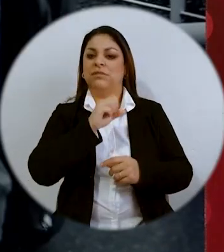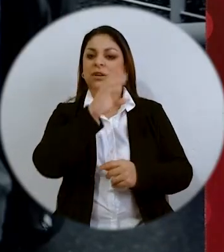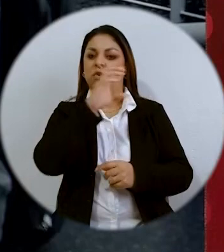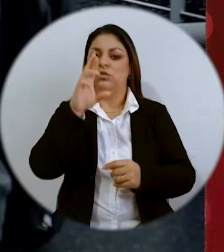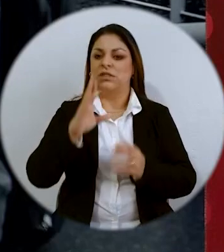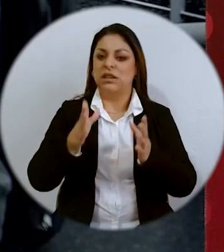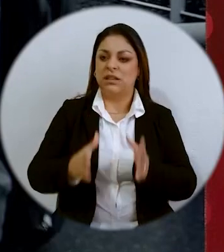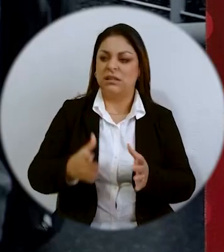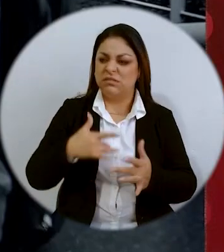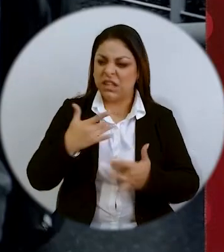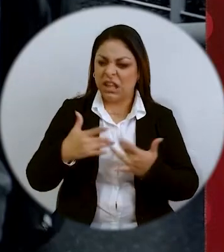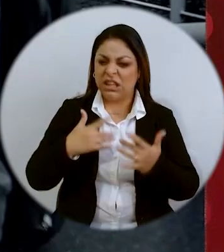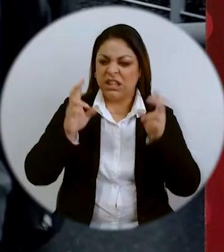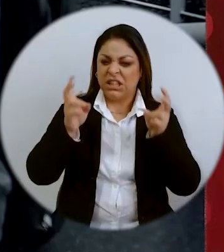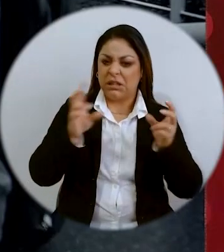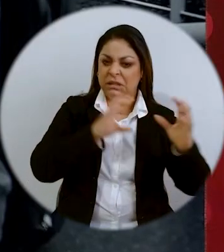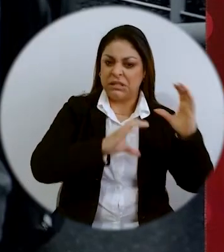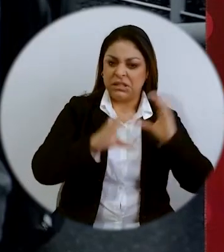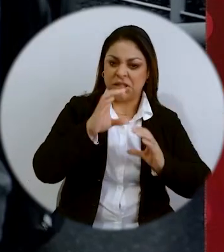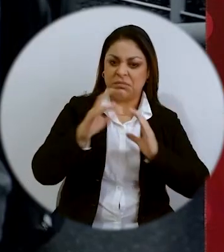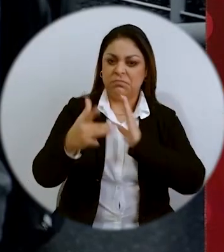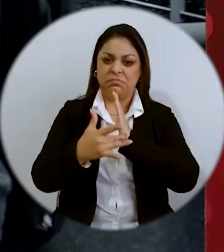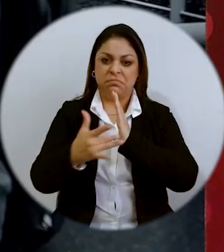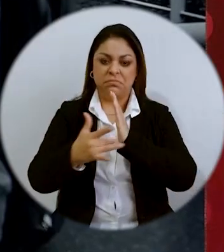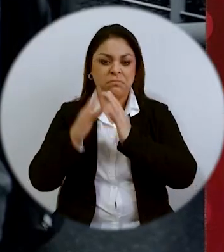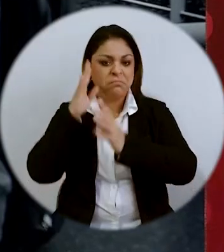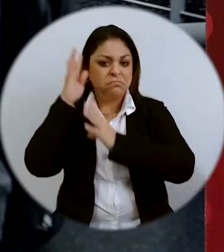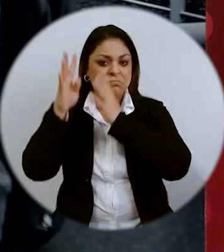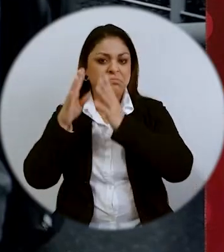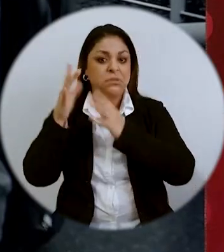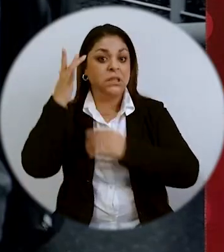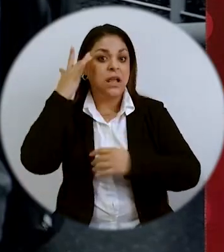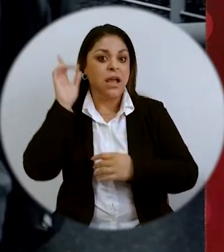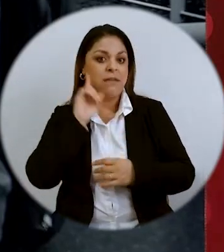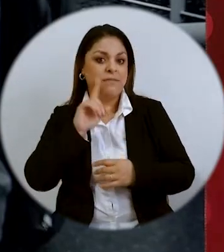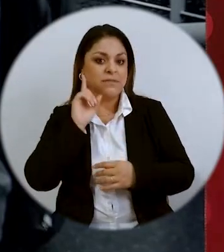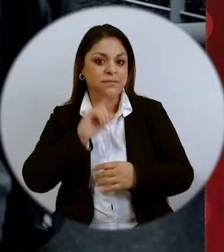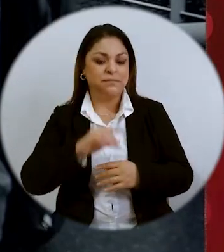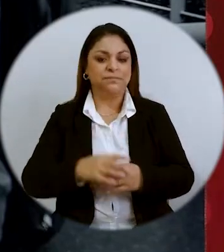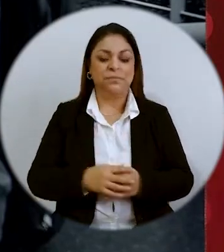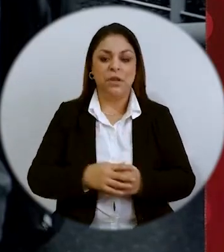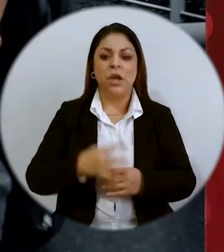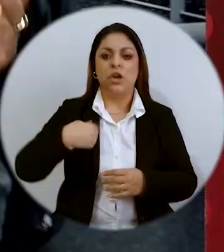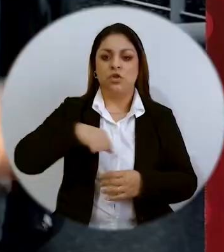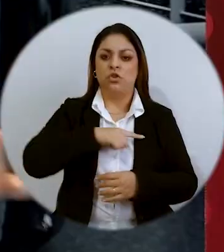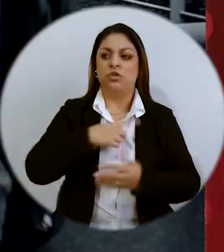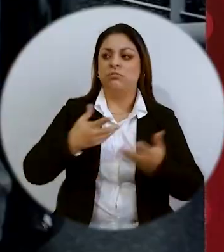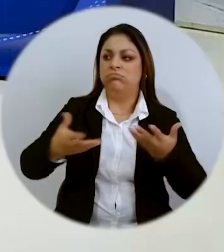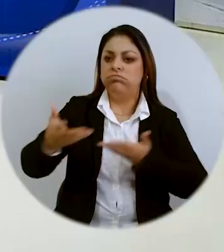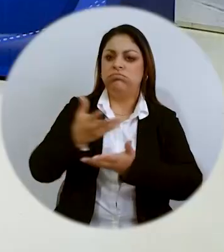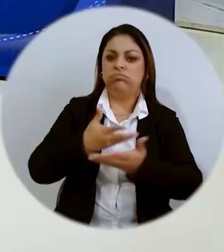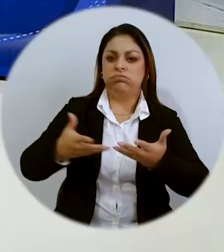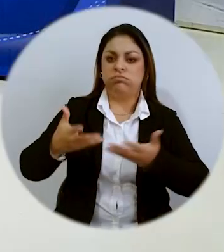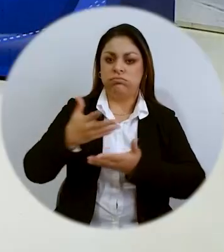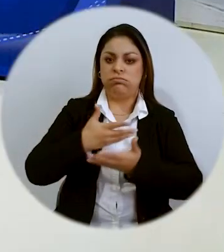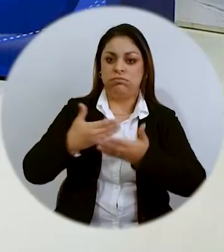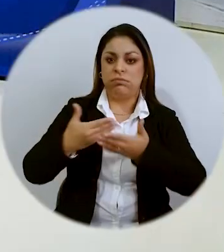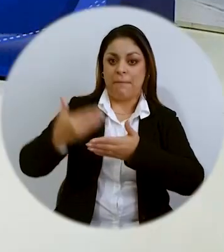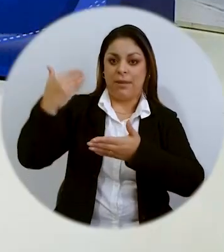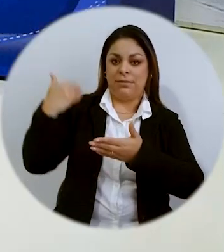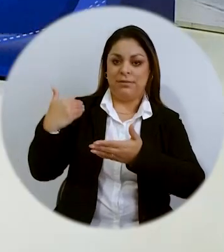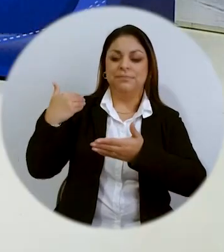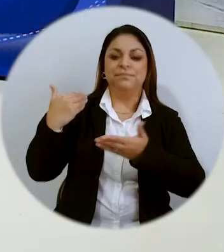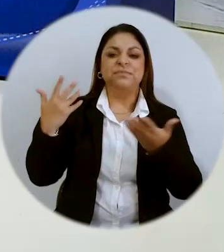los temas de ciencia, tecnología, innovación, inteligencia artificial. Conversábamos en el bloque anterior que al final